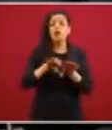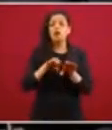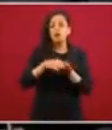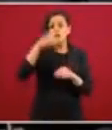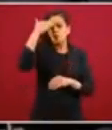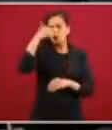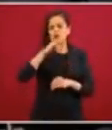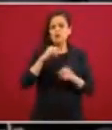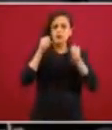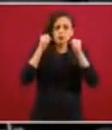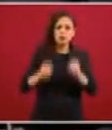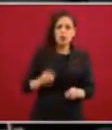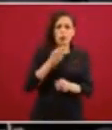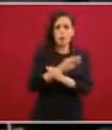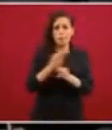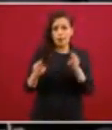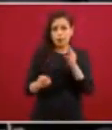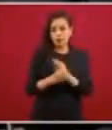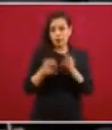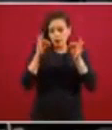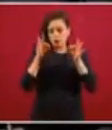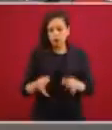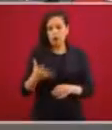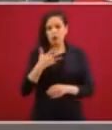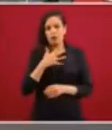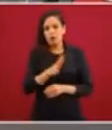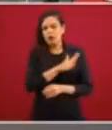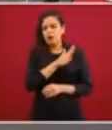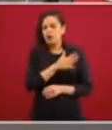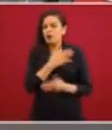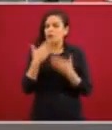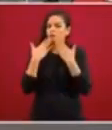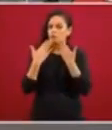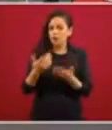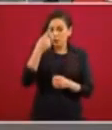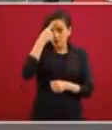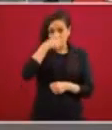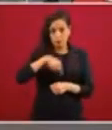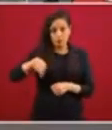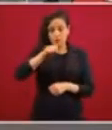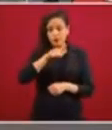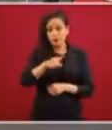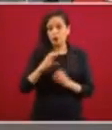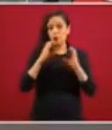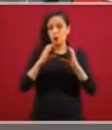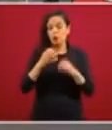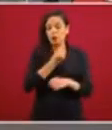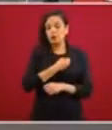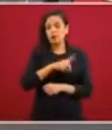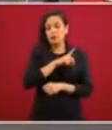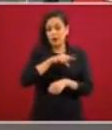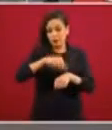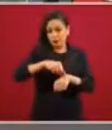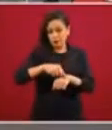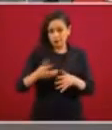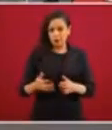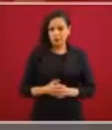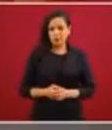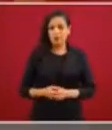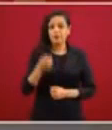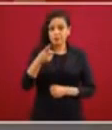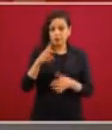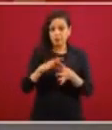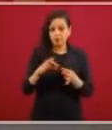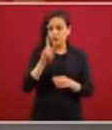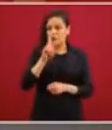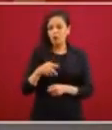que esté recibiendo sean de buena calidad y no los pongan en riesgo. Con mucho gusto. De lo que me platica de apercibimiento no tengo información,